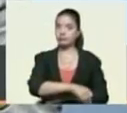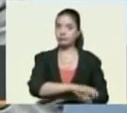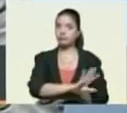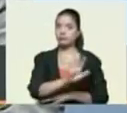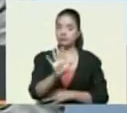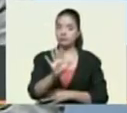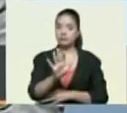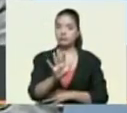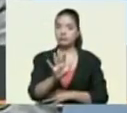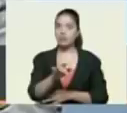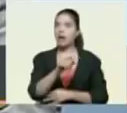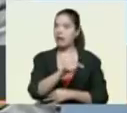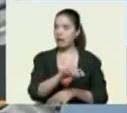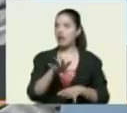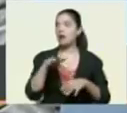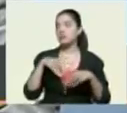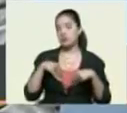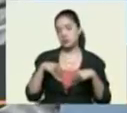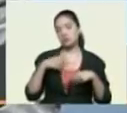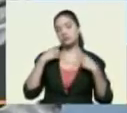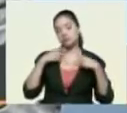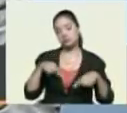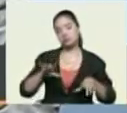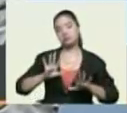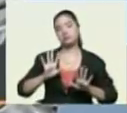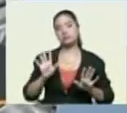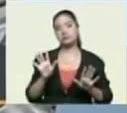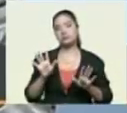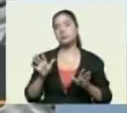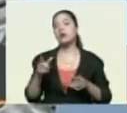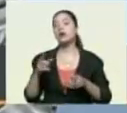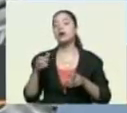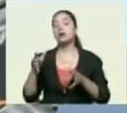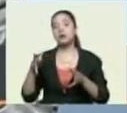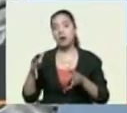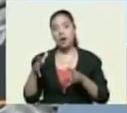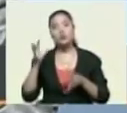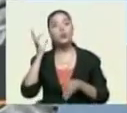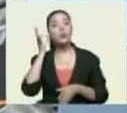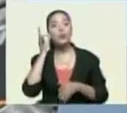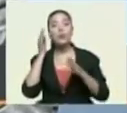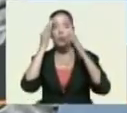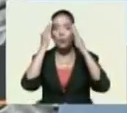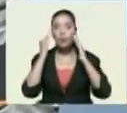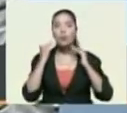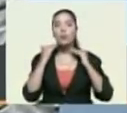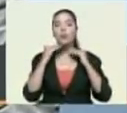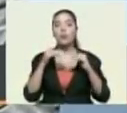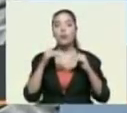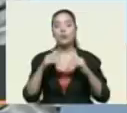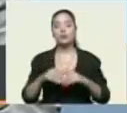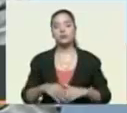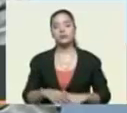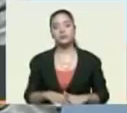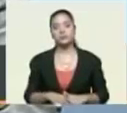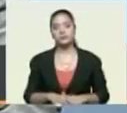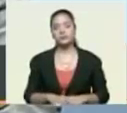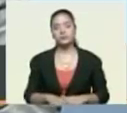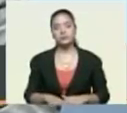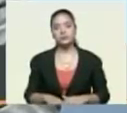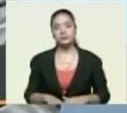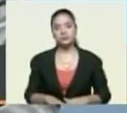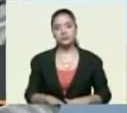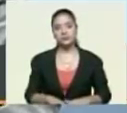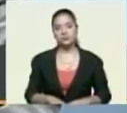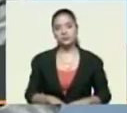el Estado Lara, haya reconocido la victoria, en este caso, del almirante Carmen